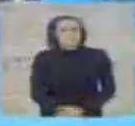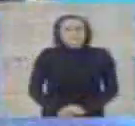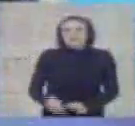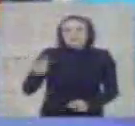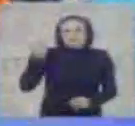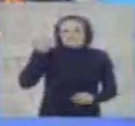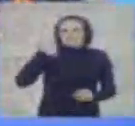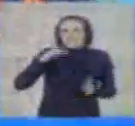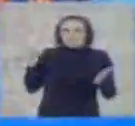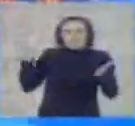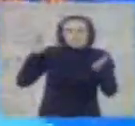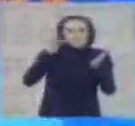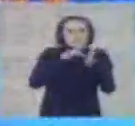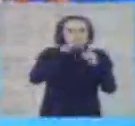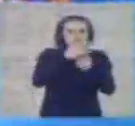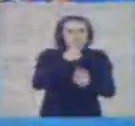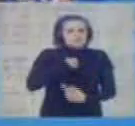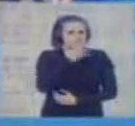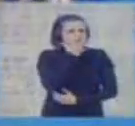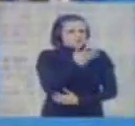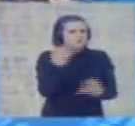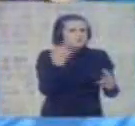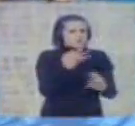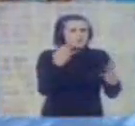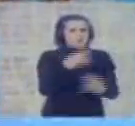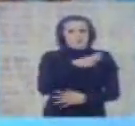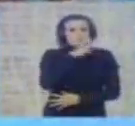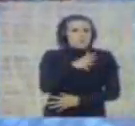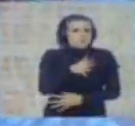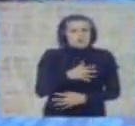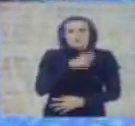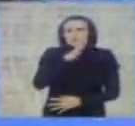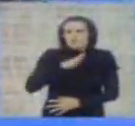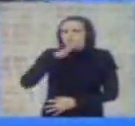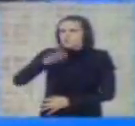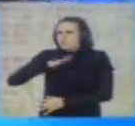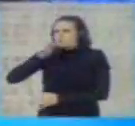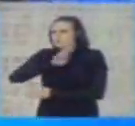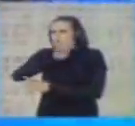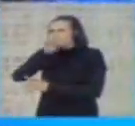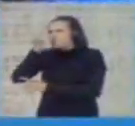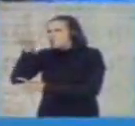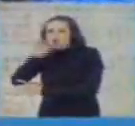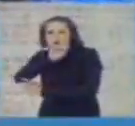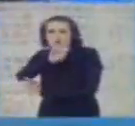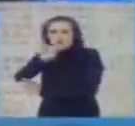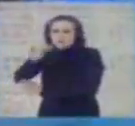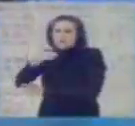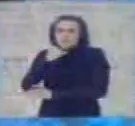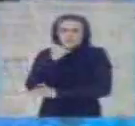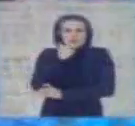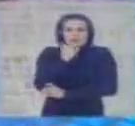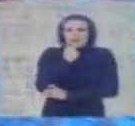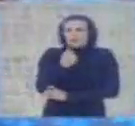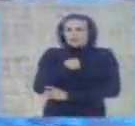Llegó el momento de ponerme serio, pues me sobran los motivos. Tengo una espina